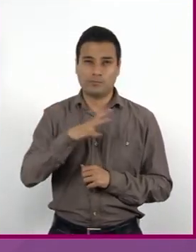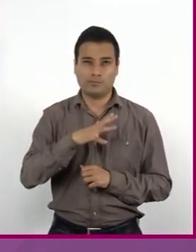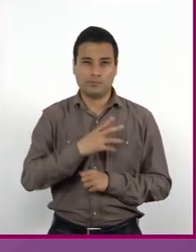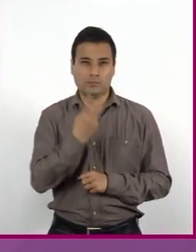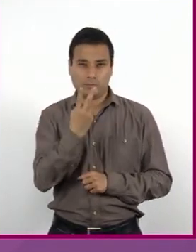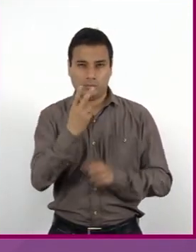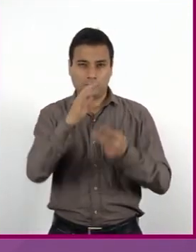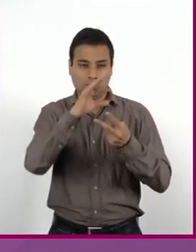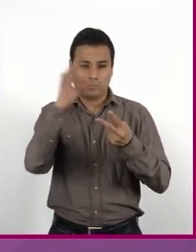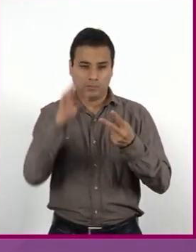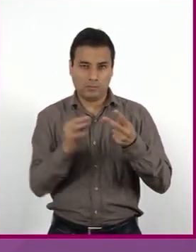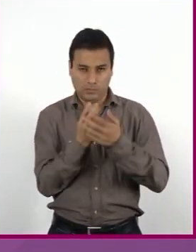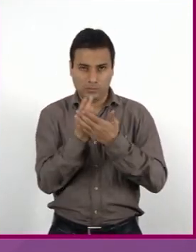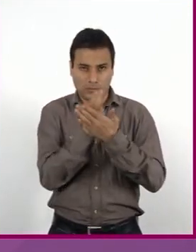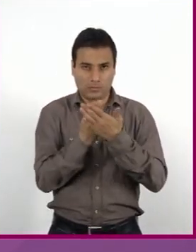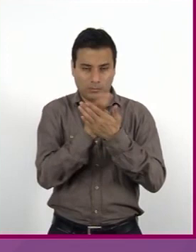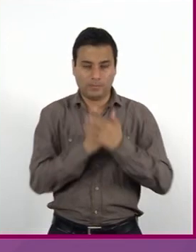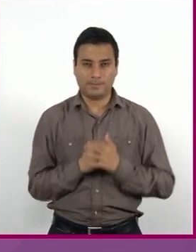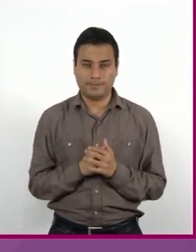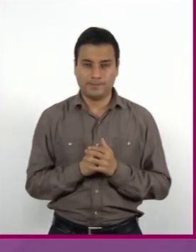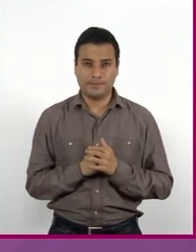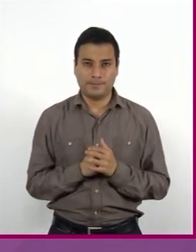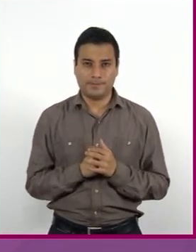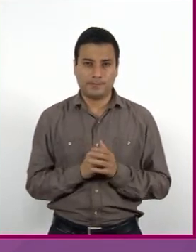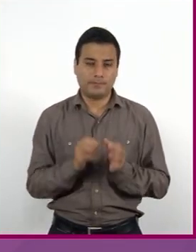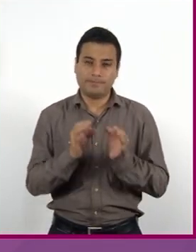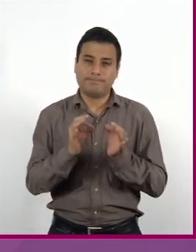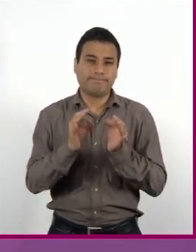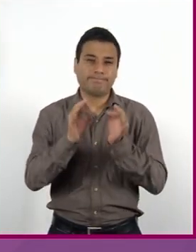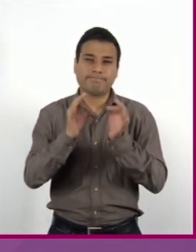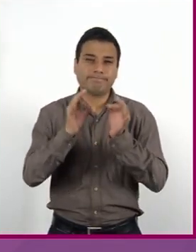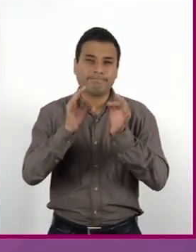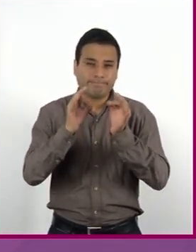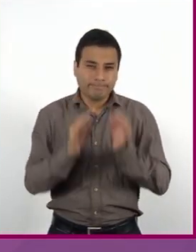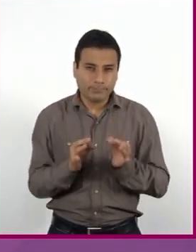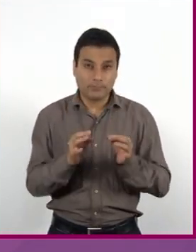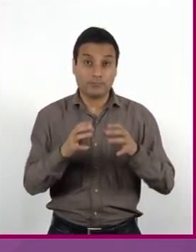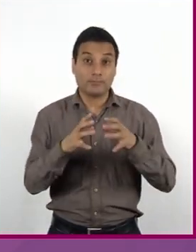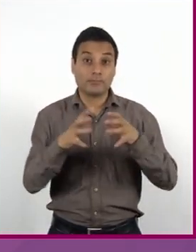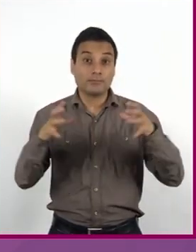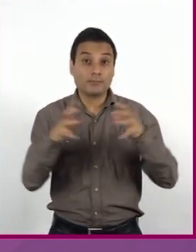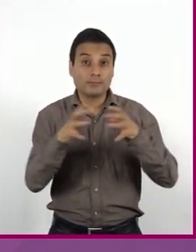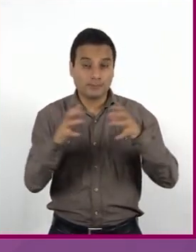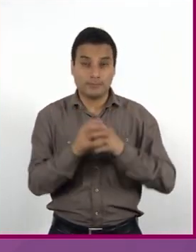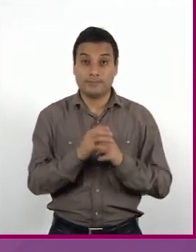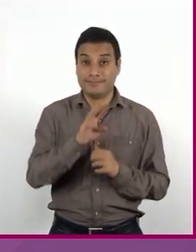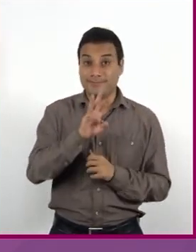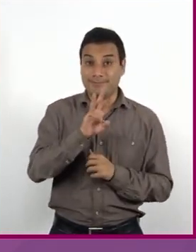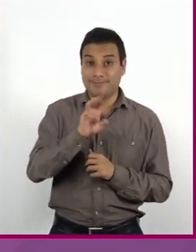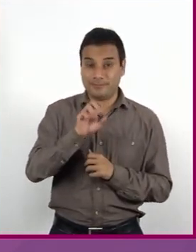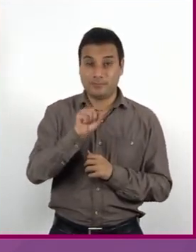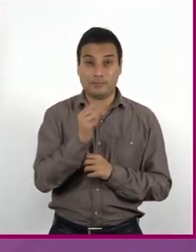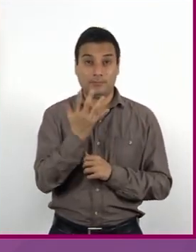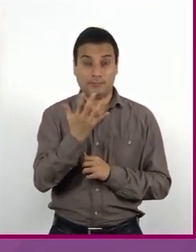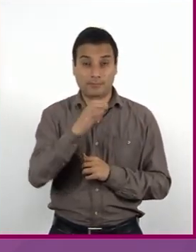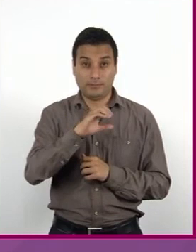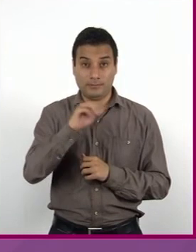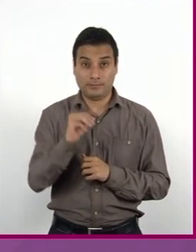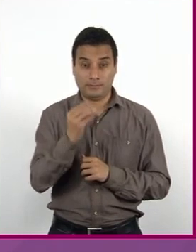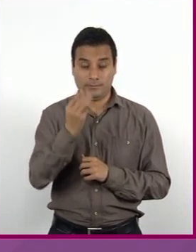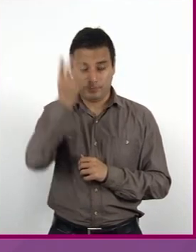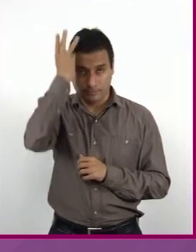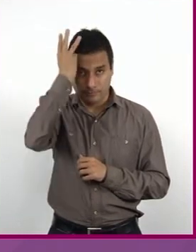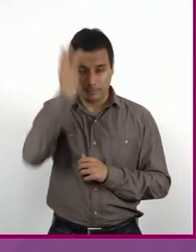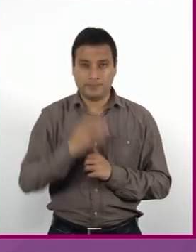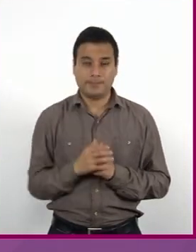de desarrollos planos, que corresponden a dos cuerpos geométricos cuyo volumen es de 375 centímetros